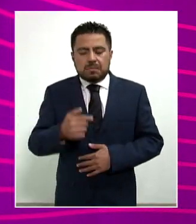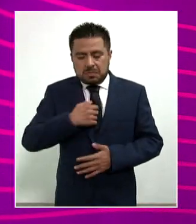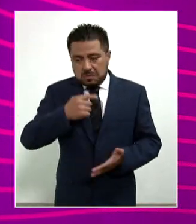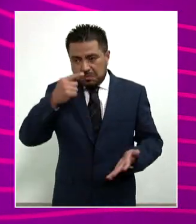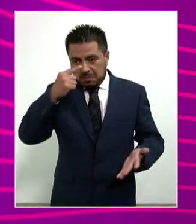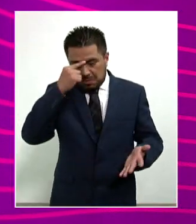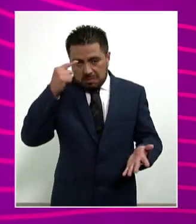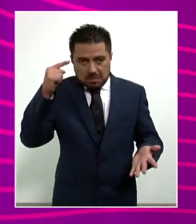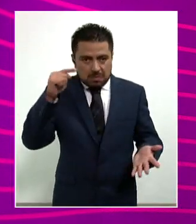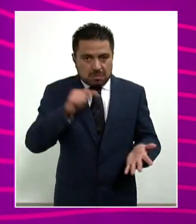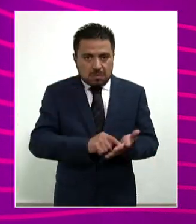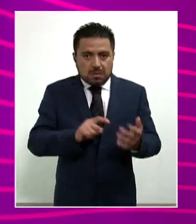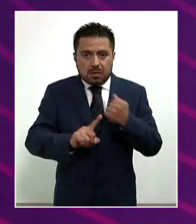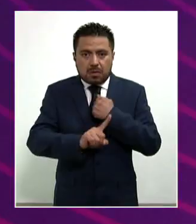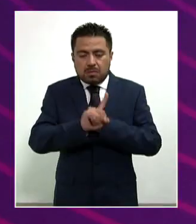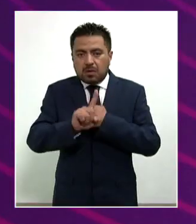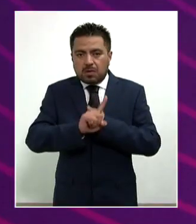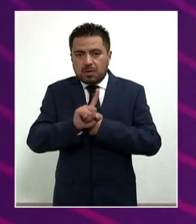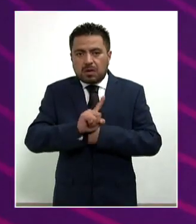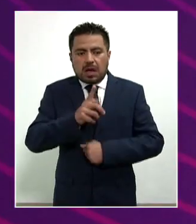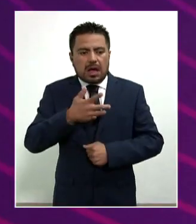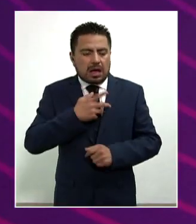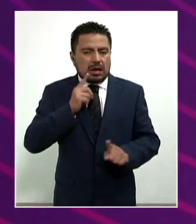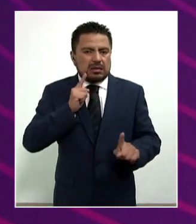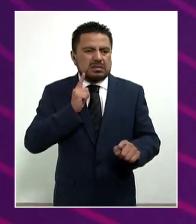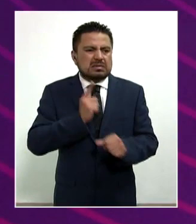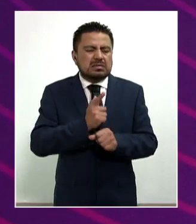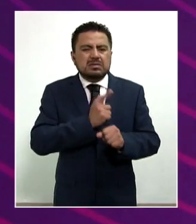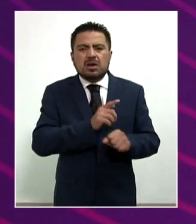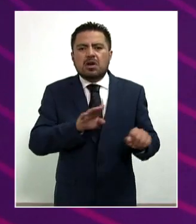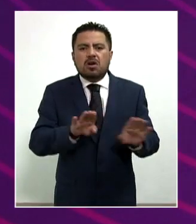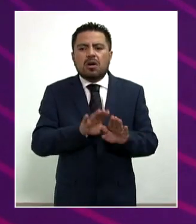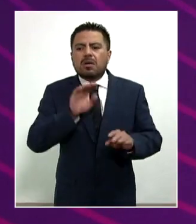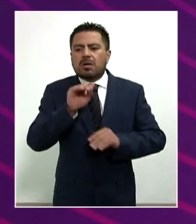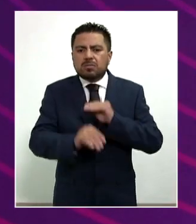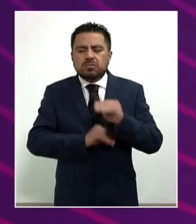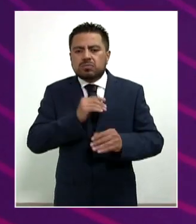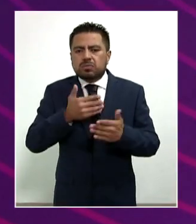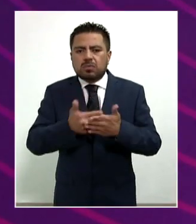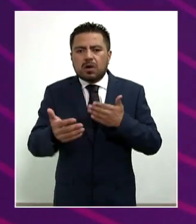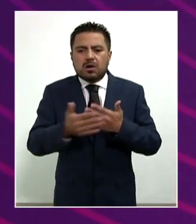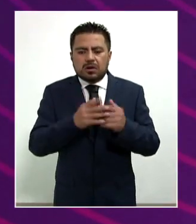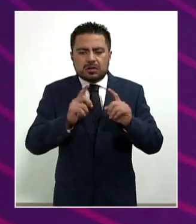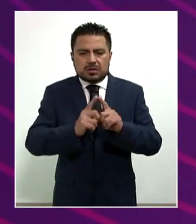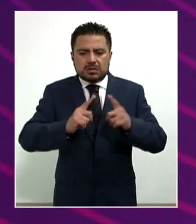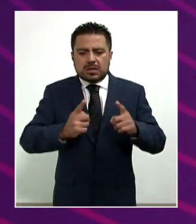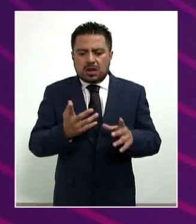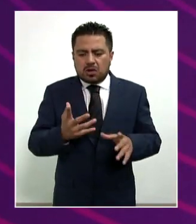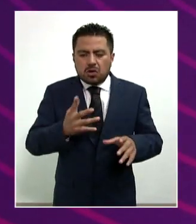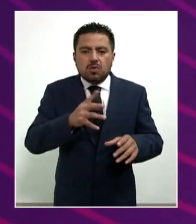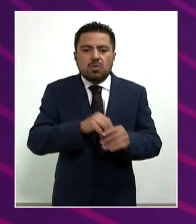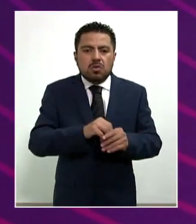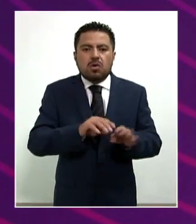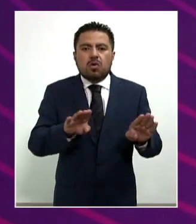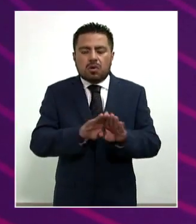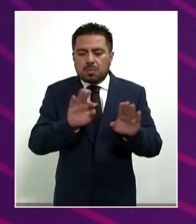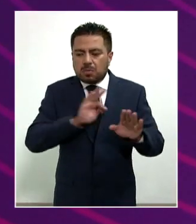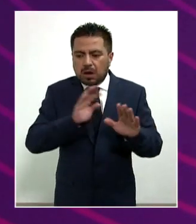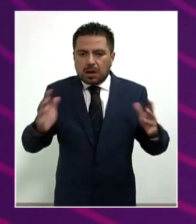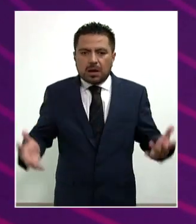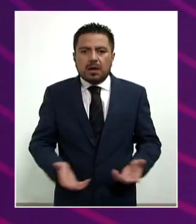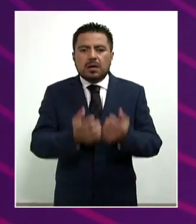creo que el problema tiene que ver con cómo se construyen modelos de desarrollo incluyente, cómo se